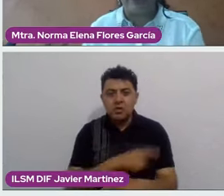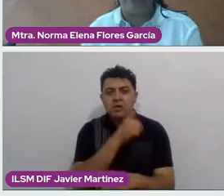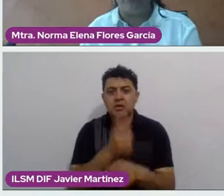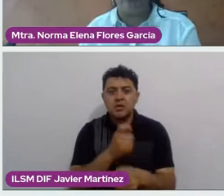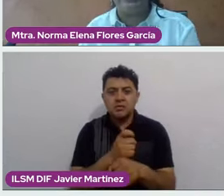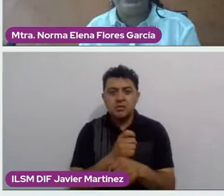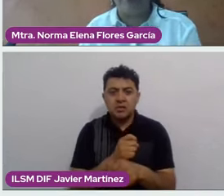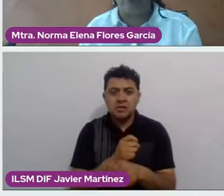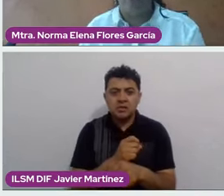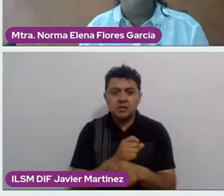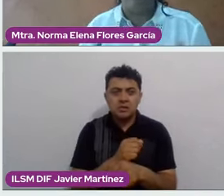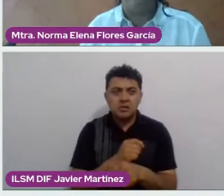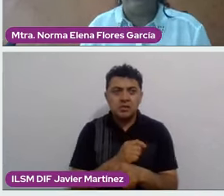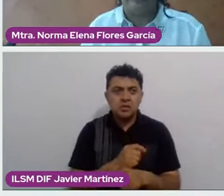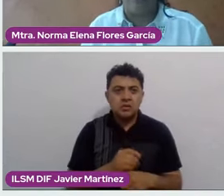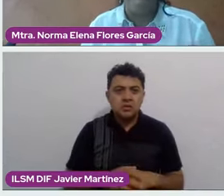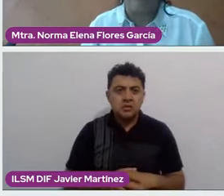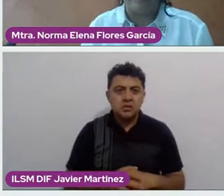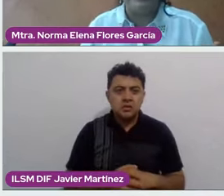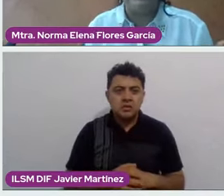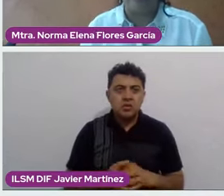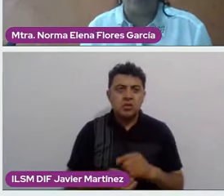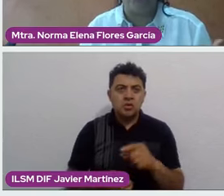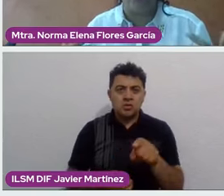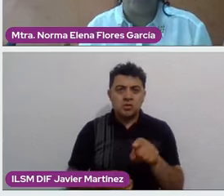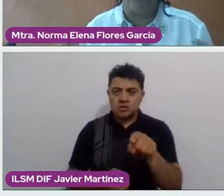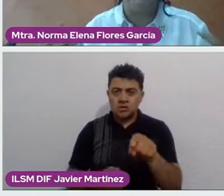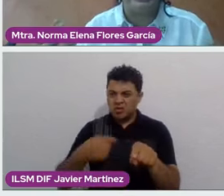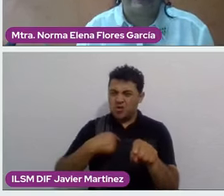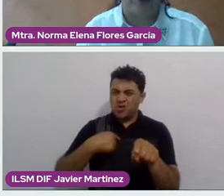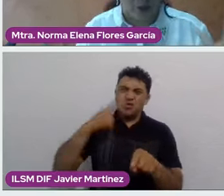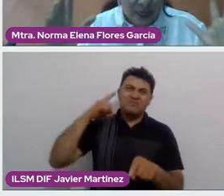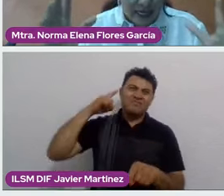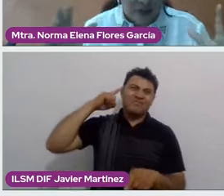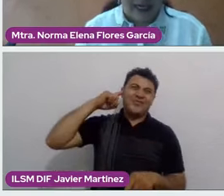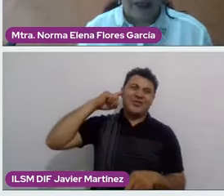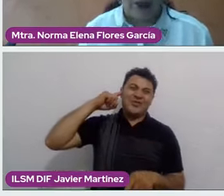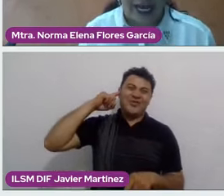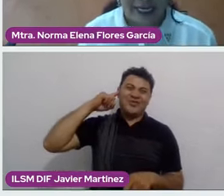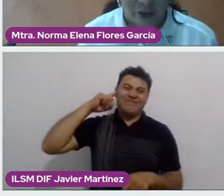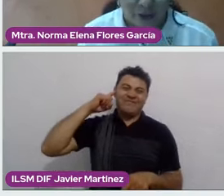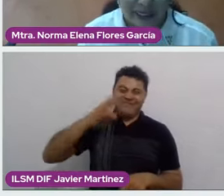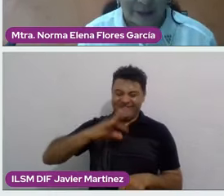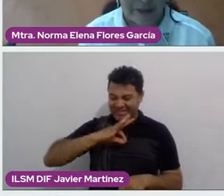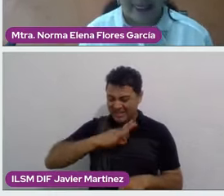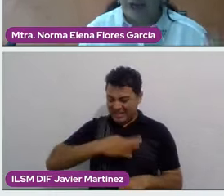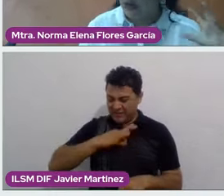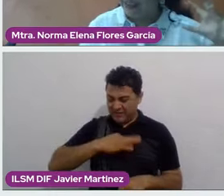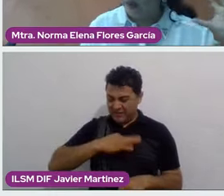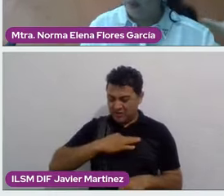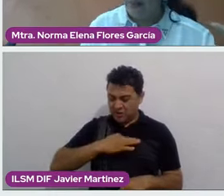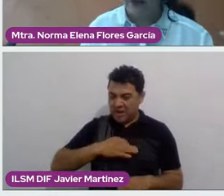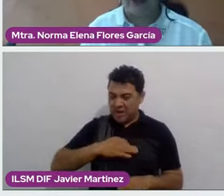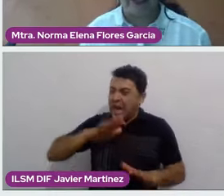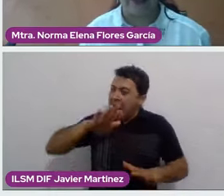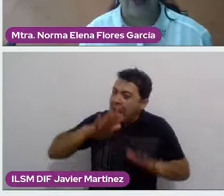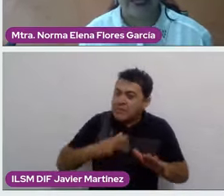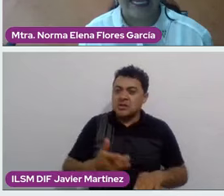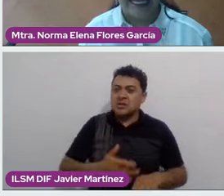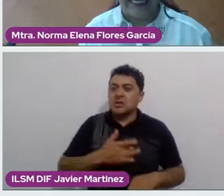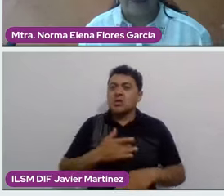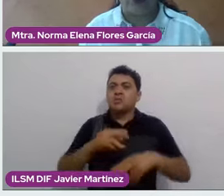me vaciaron el oído izquierdo por infección, pero a veces escucho como viento. Creo que esto ya quedó explicado hace un momento, que